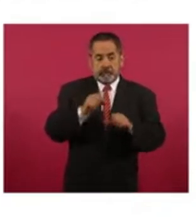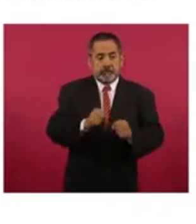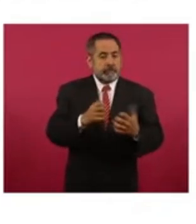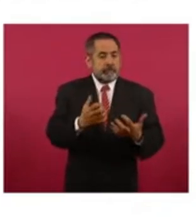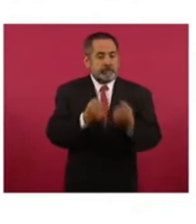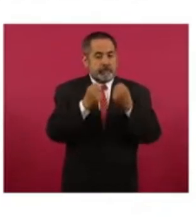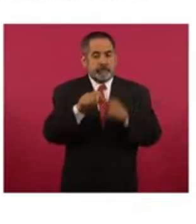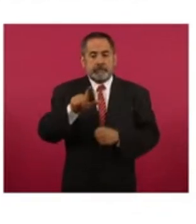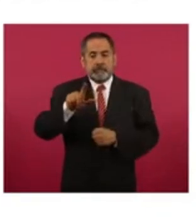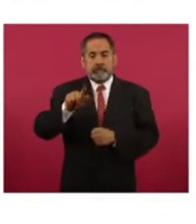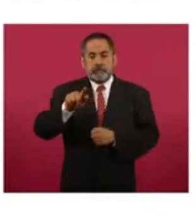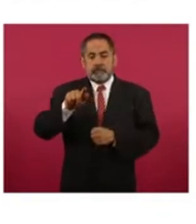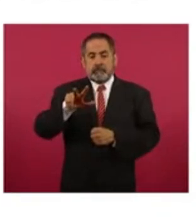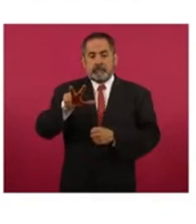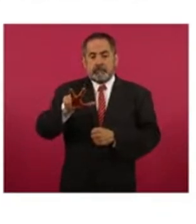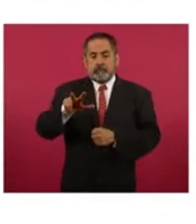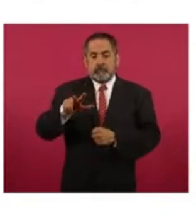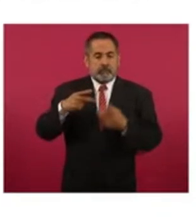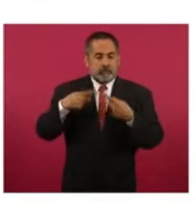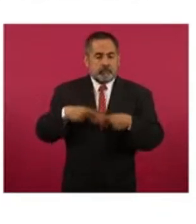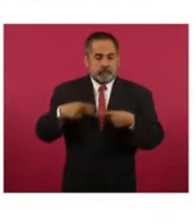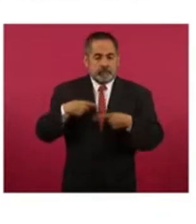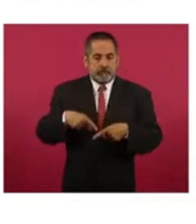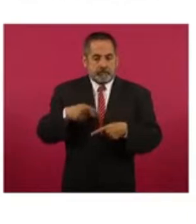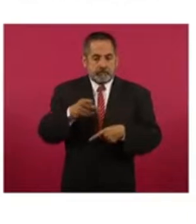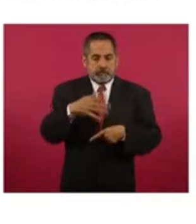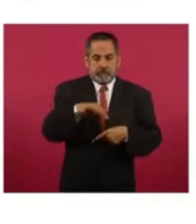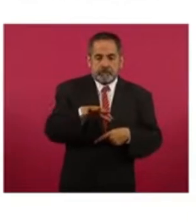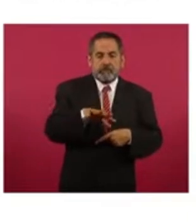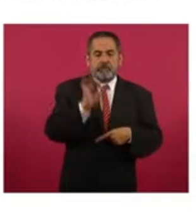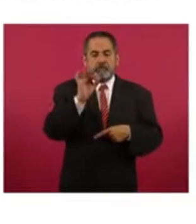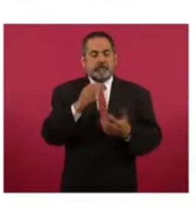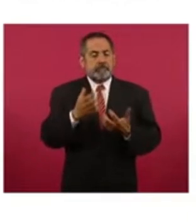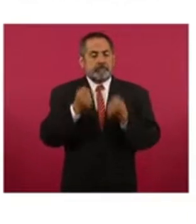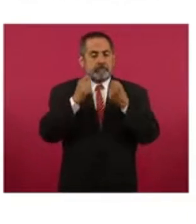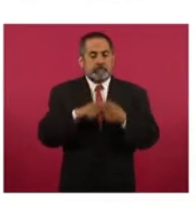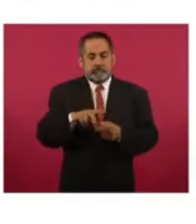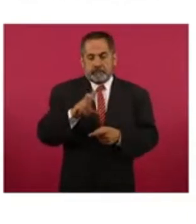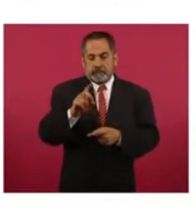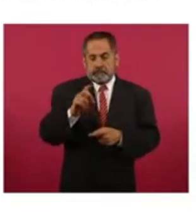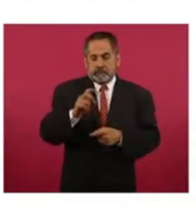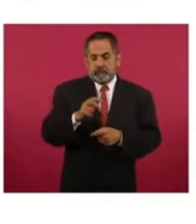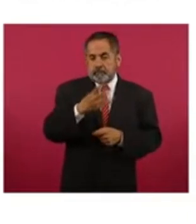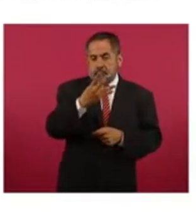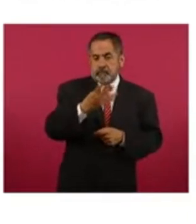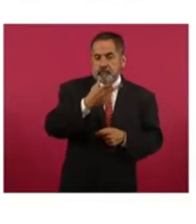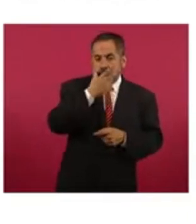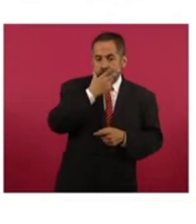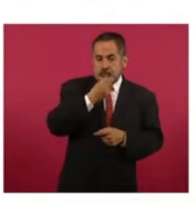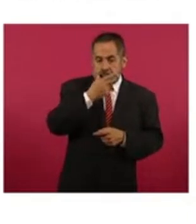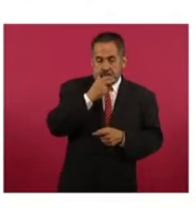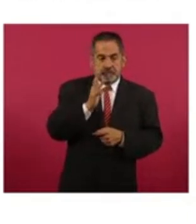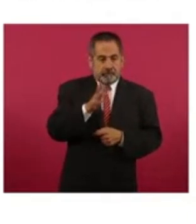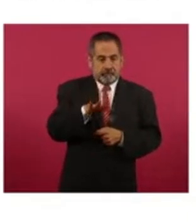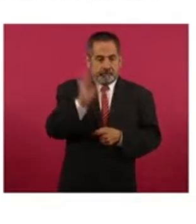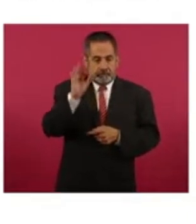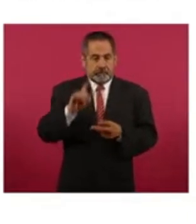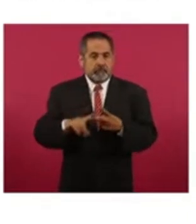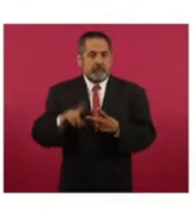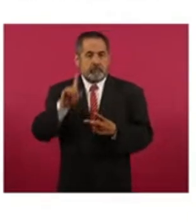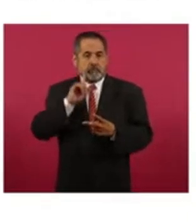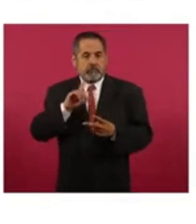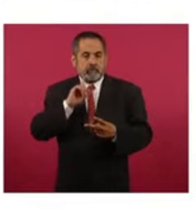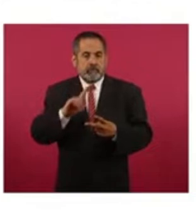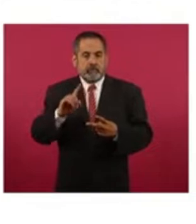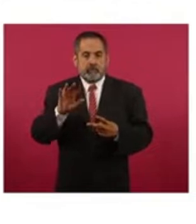personas reportadas como no localizadas o desaparecidas, 34 de ellas son hombres y 44